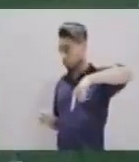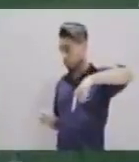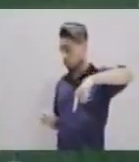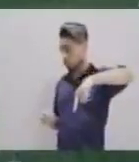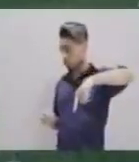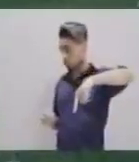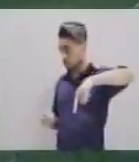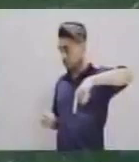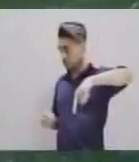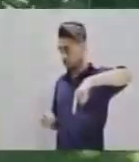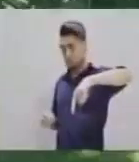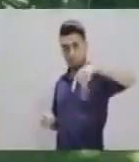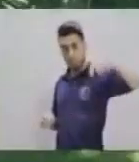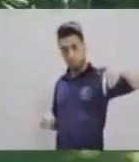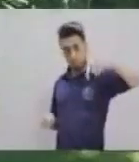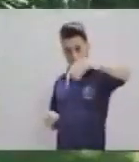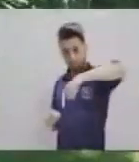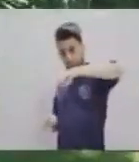avanzando